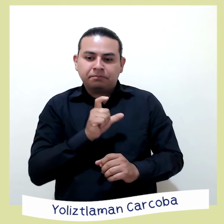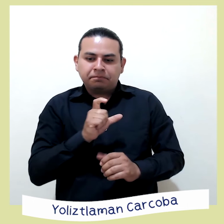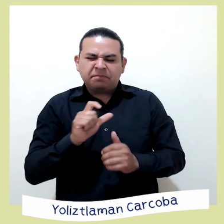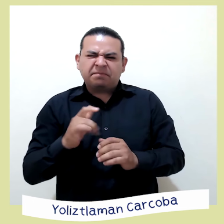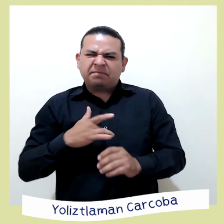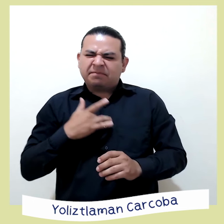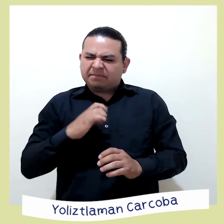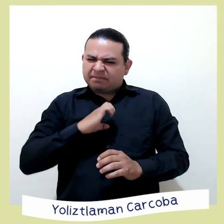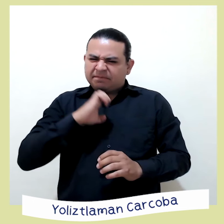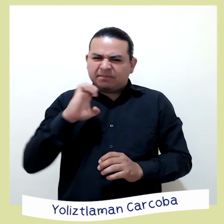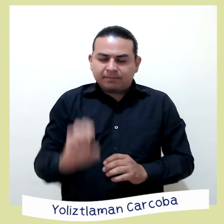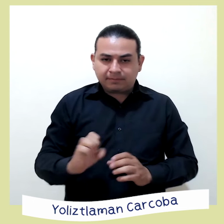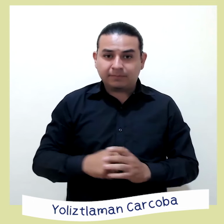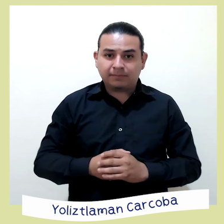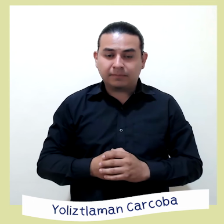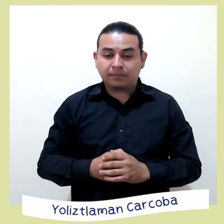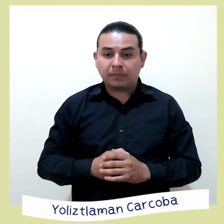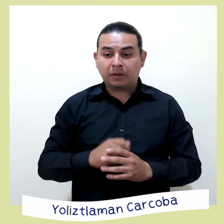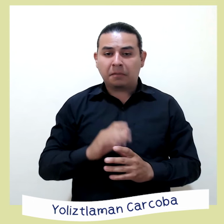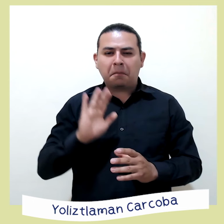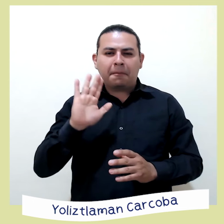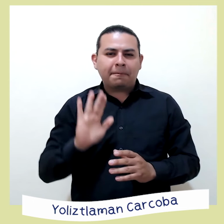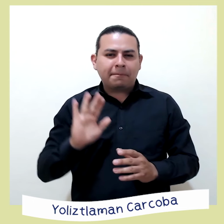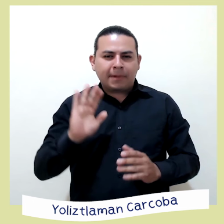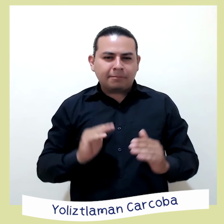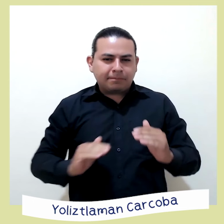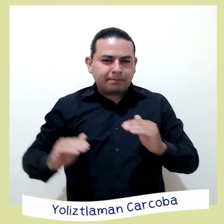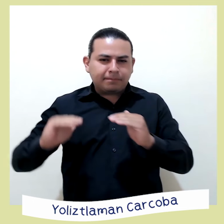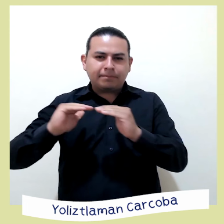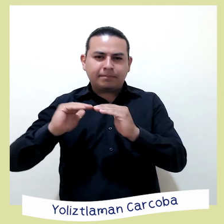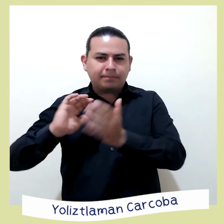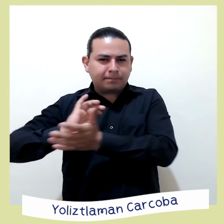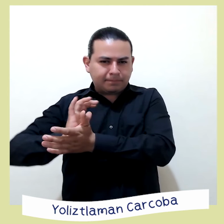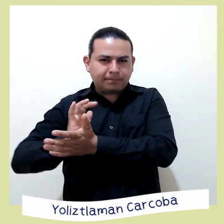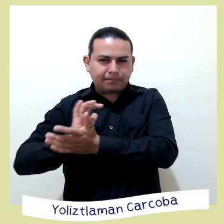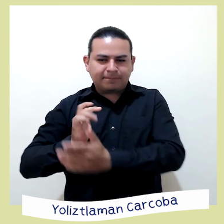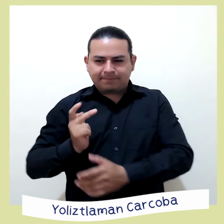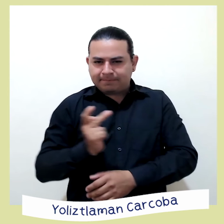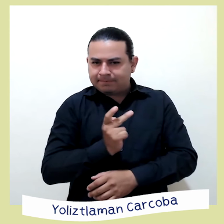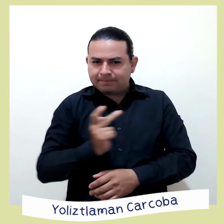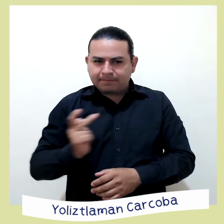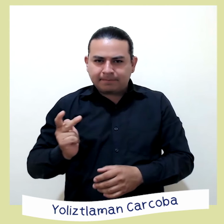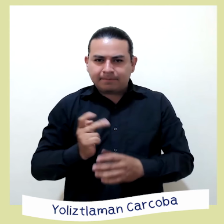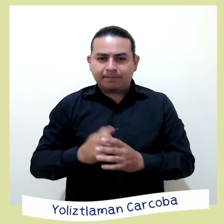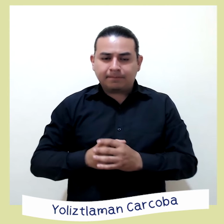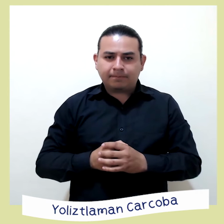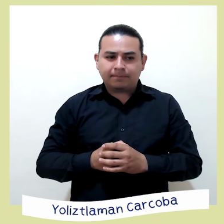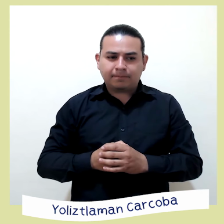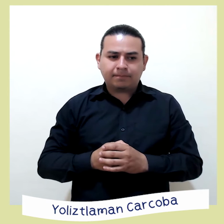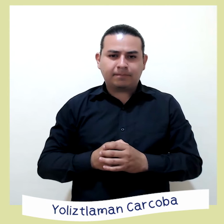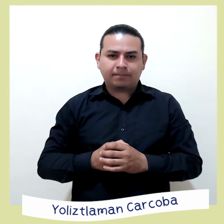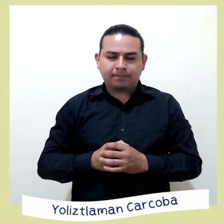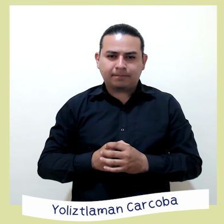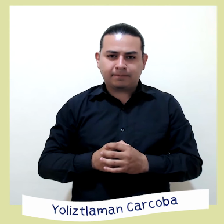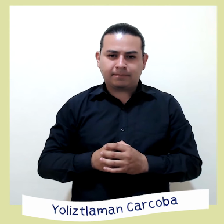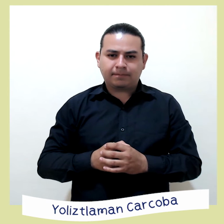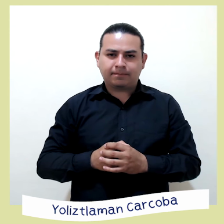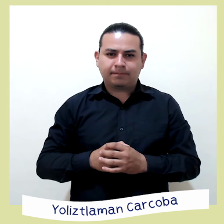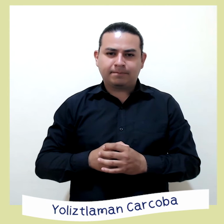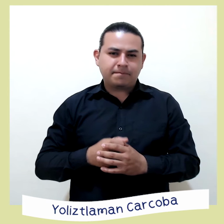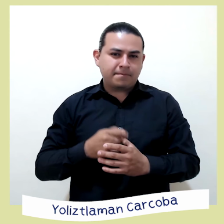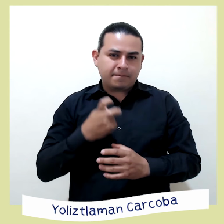anormal, patológica, a las personas mayores o al envejecer. Hoy todavía